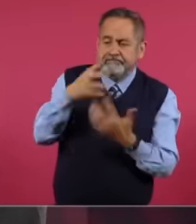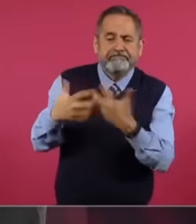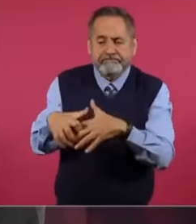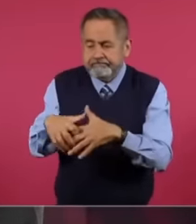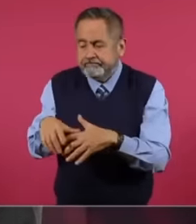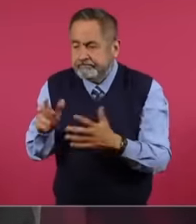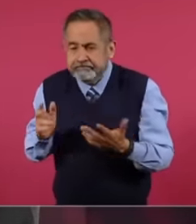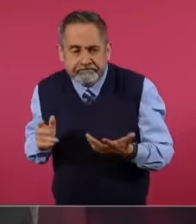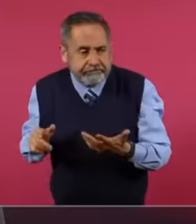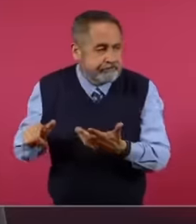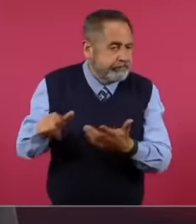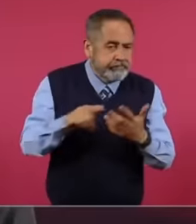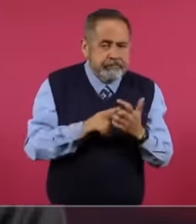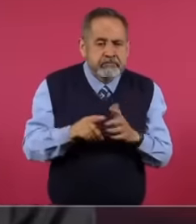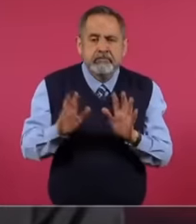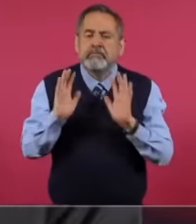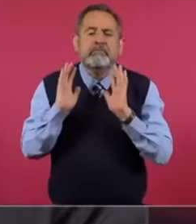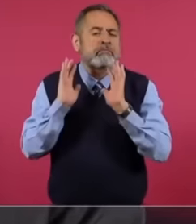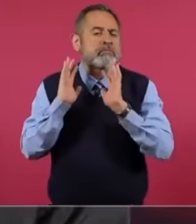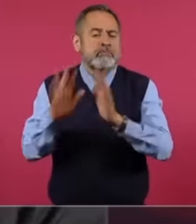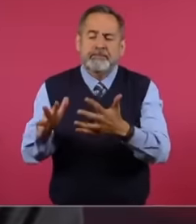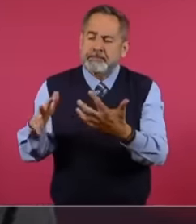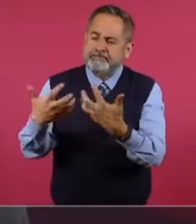ya estamos